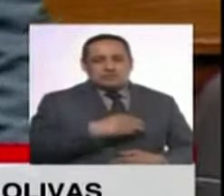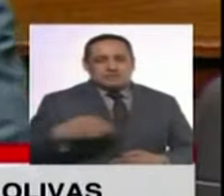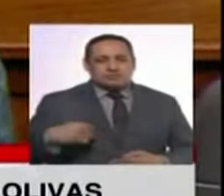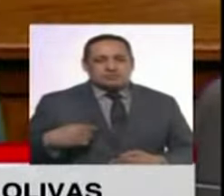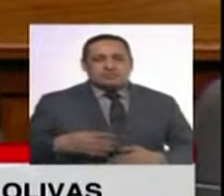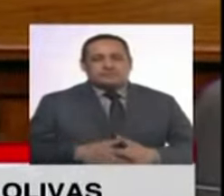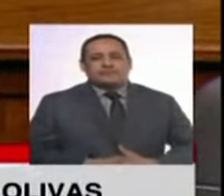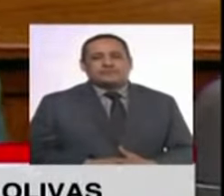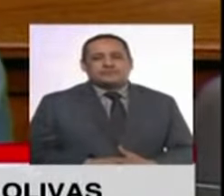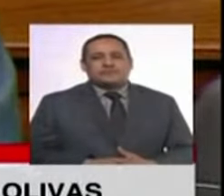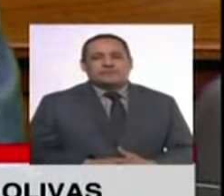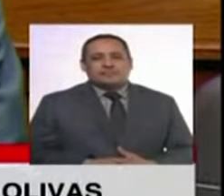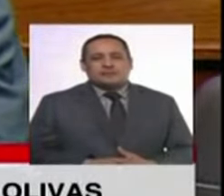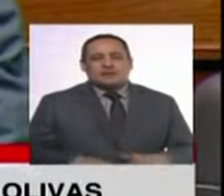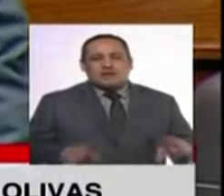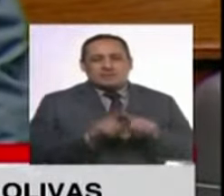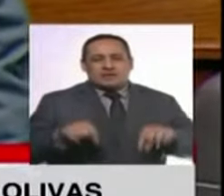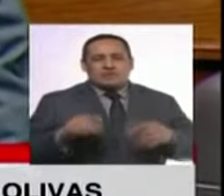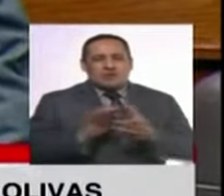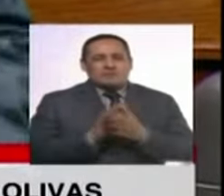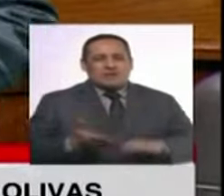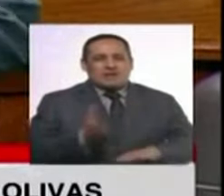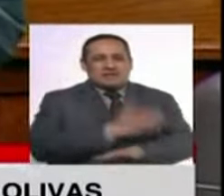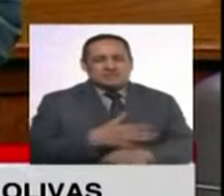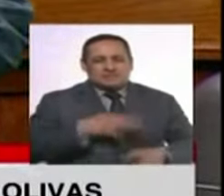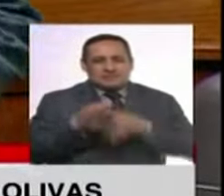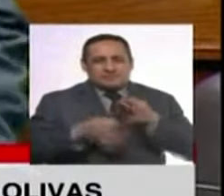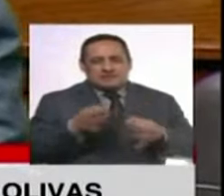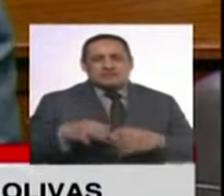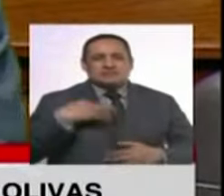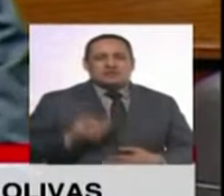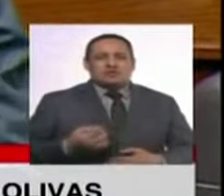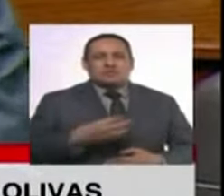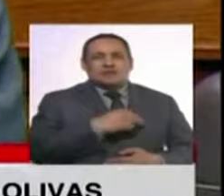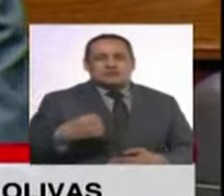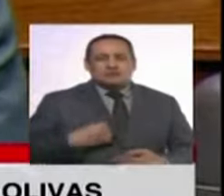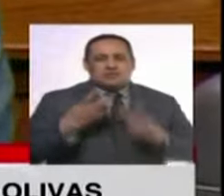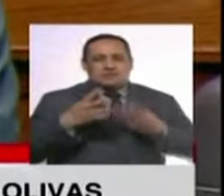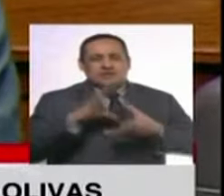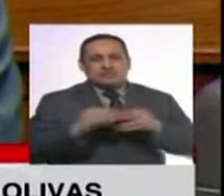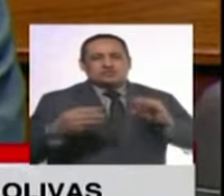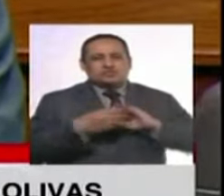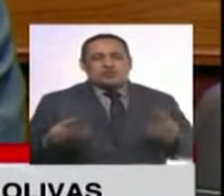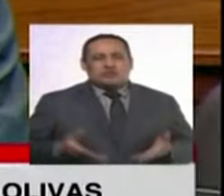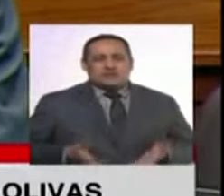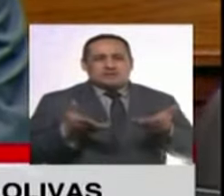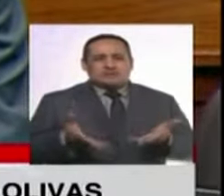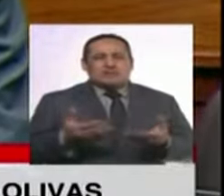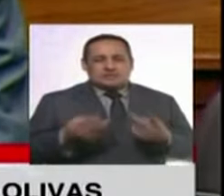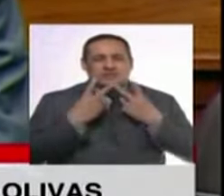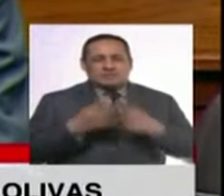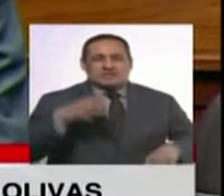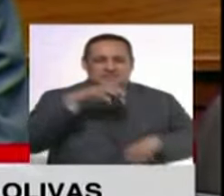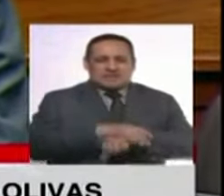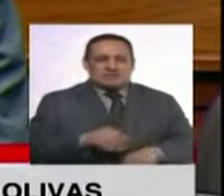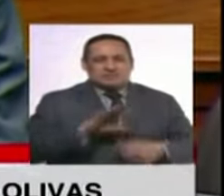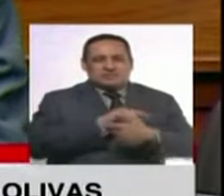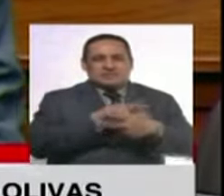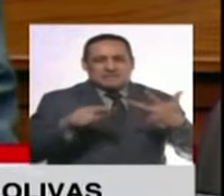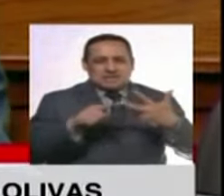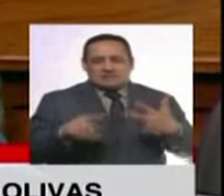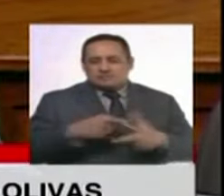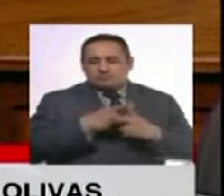interior acá un colega decía señor ministro haga historia capture estos tres